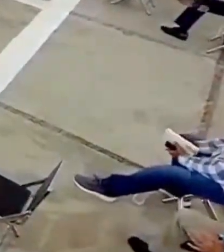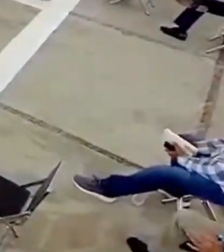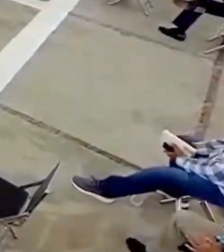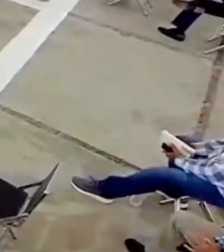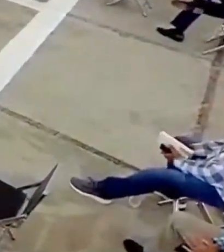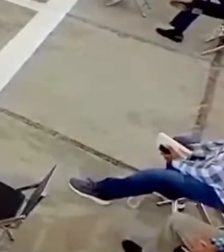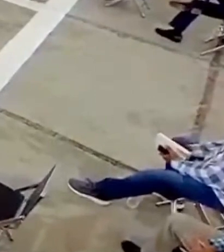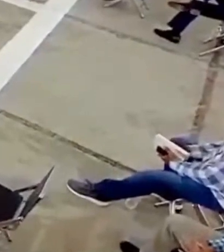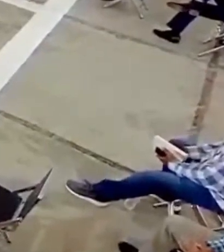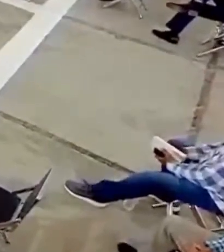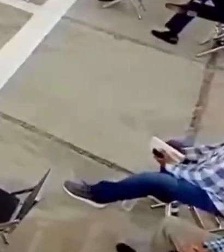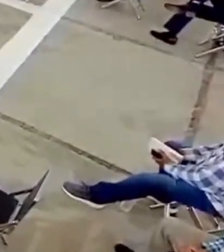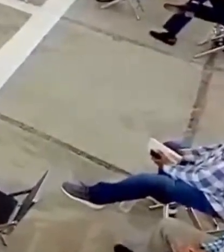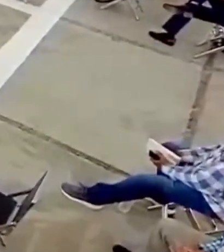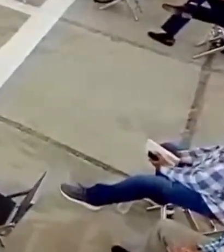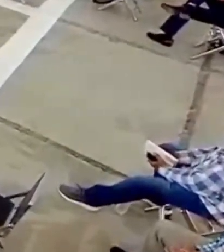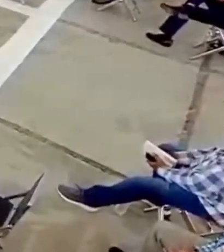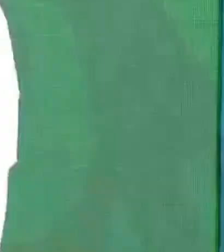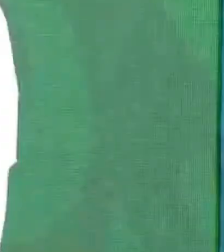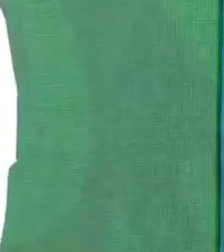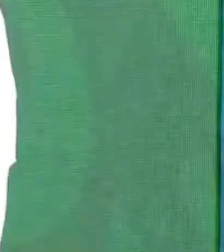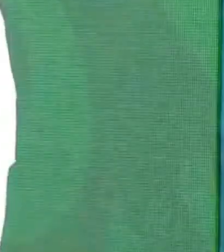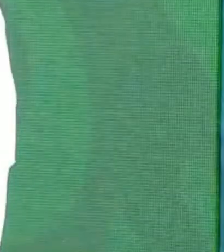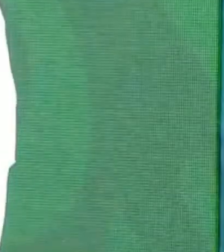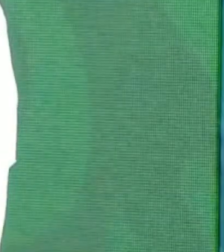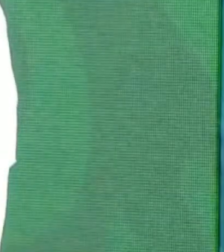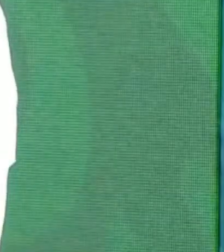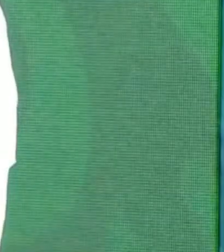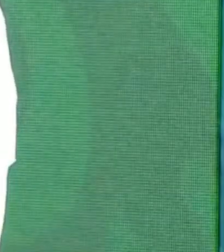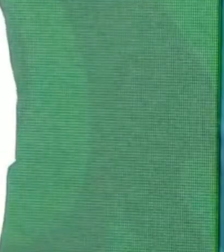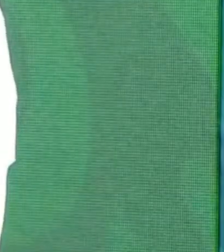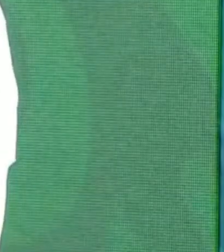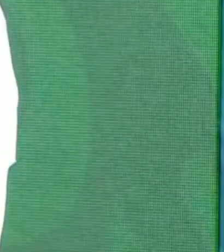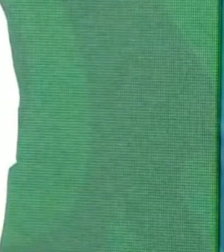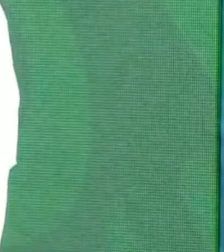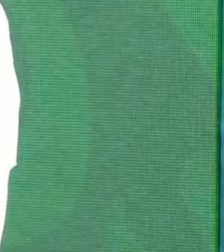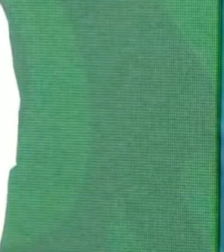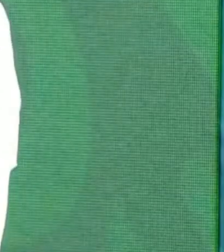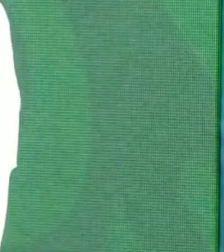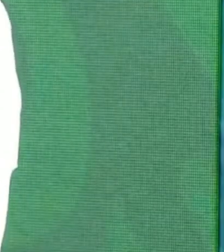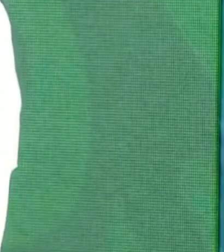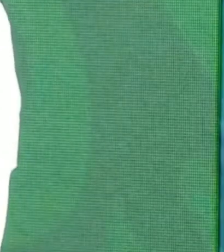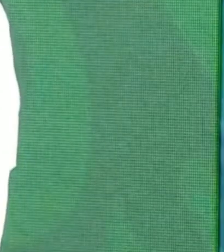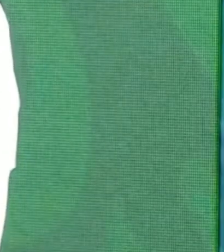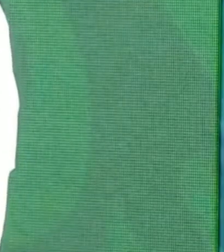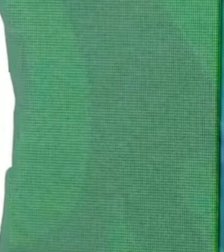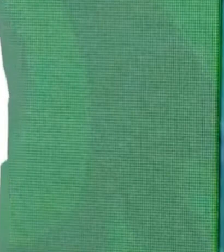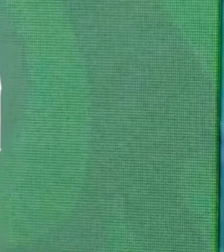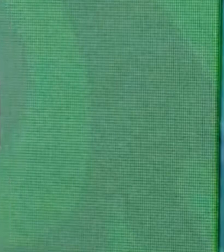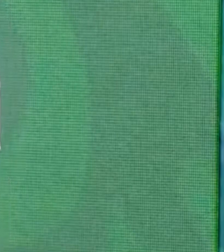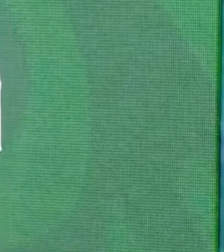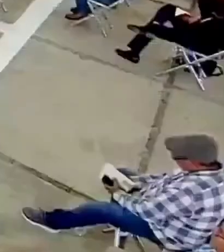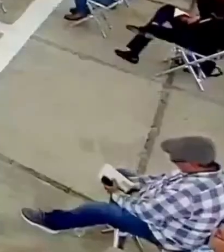Y queremos traer sus restos porque luchó en